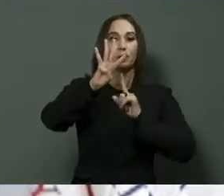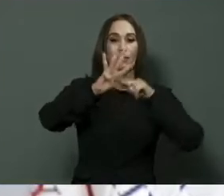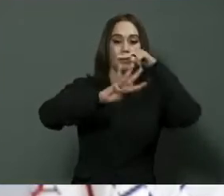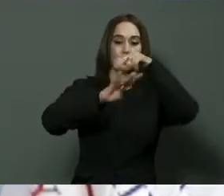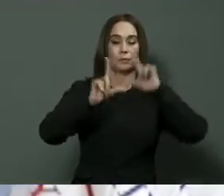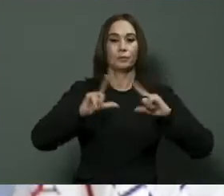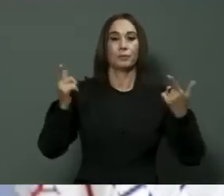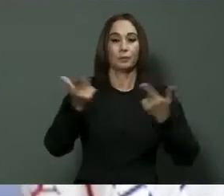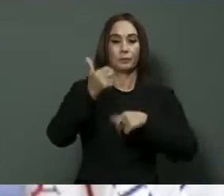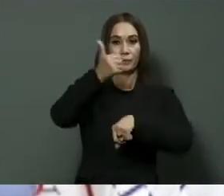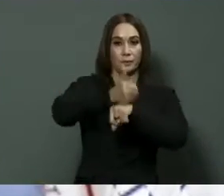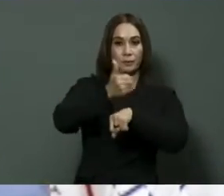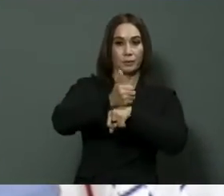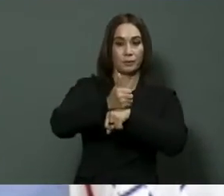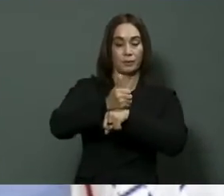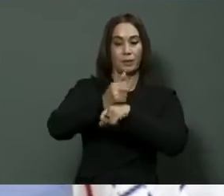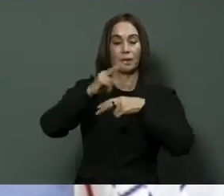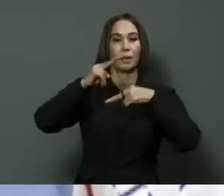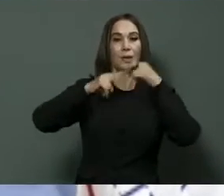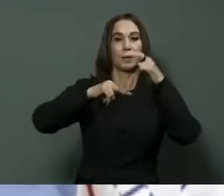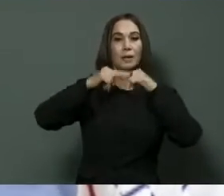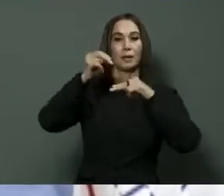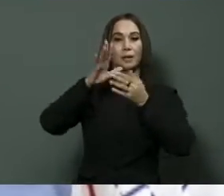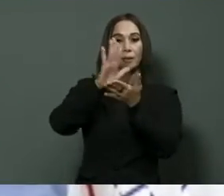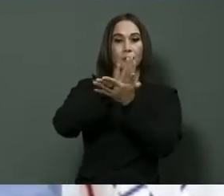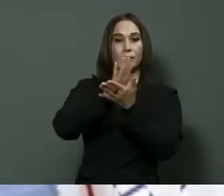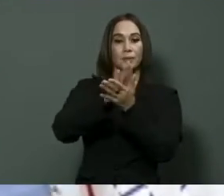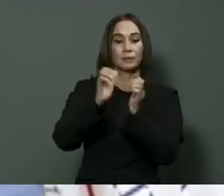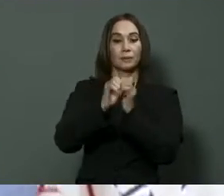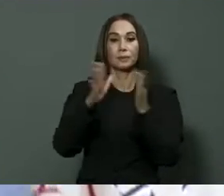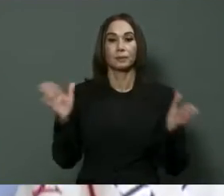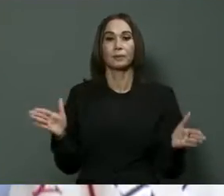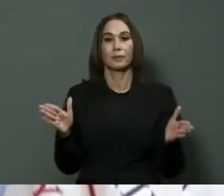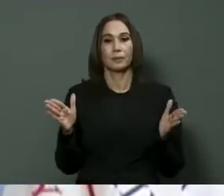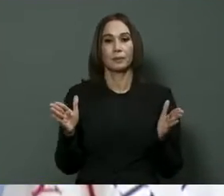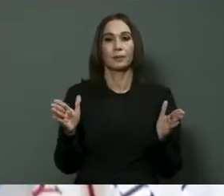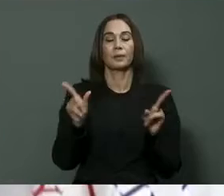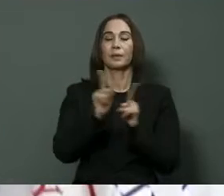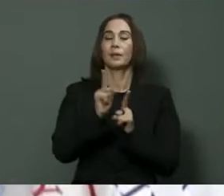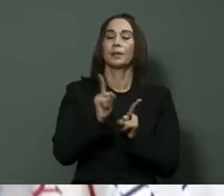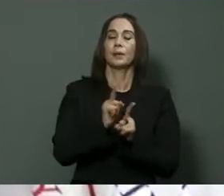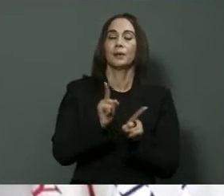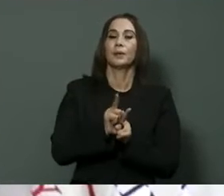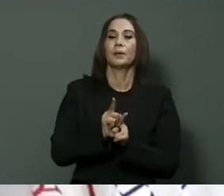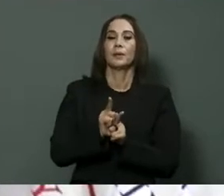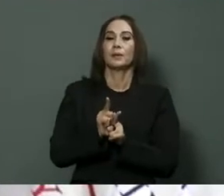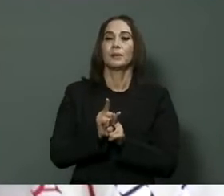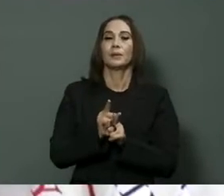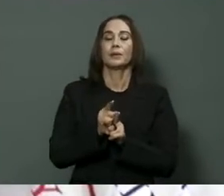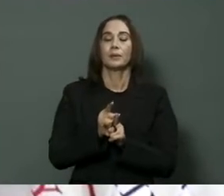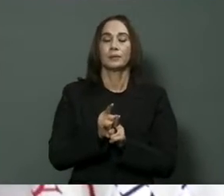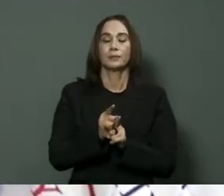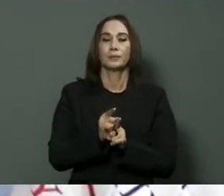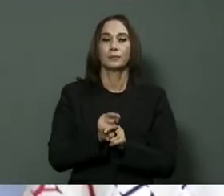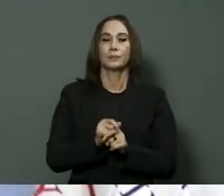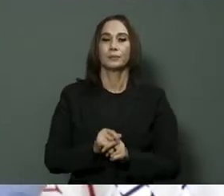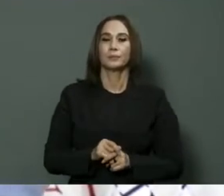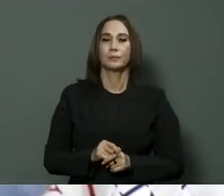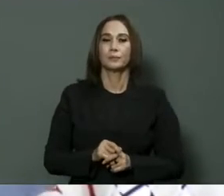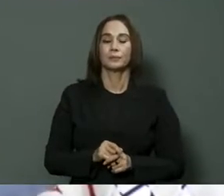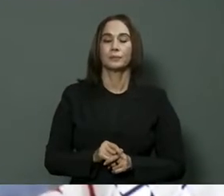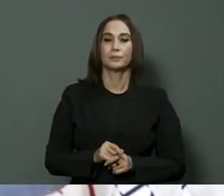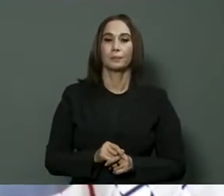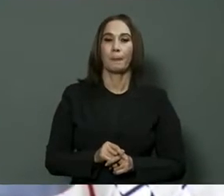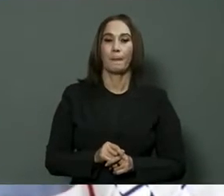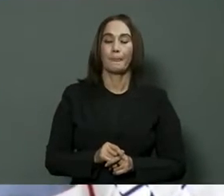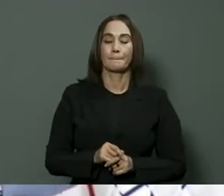intervenir, es la reconstrucción de las escuelas públicas, así como también a través